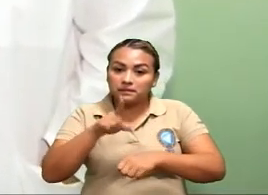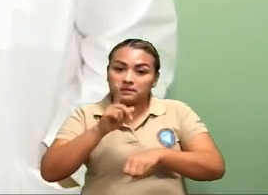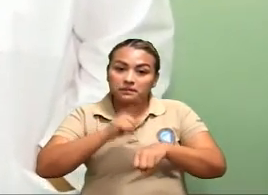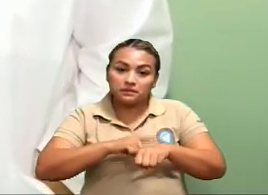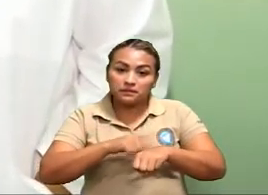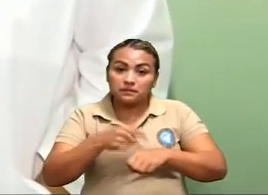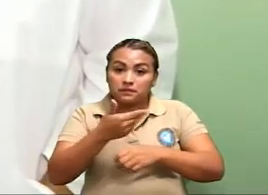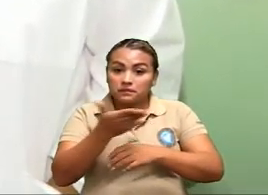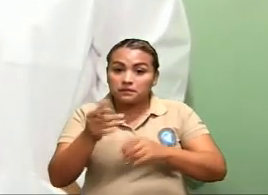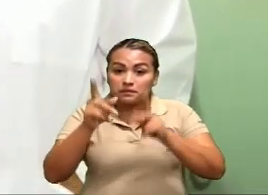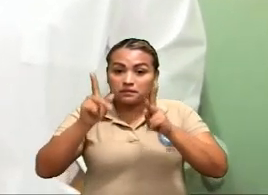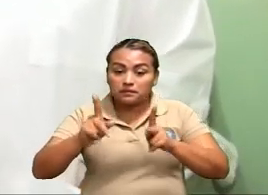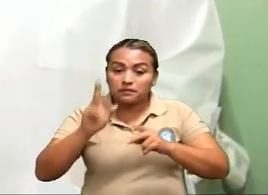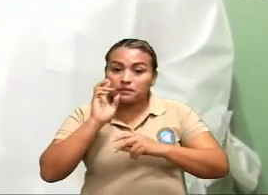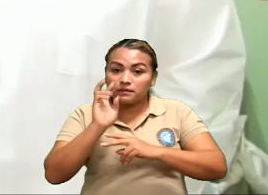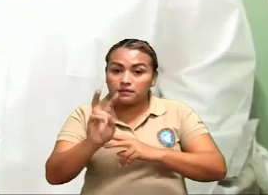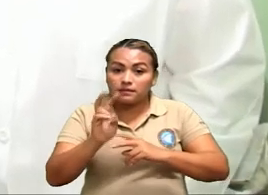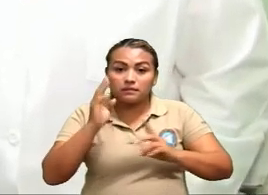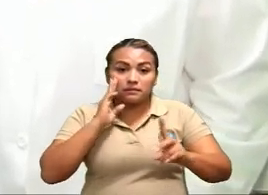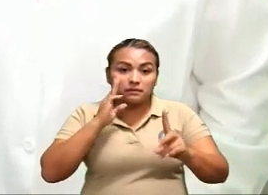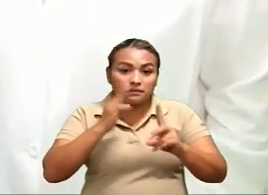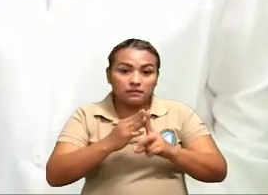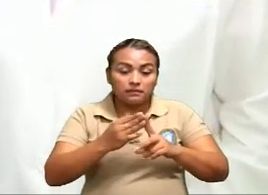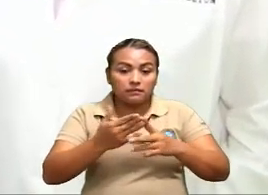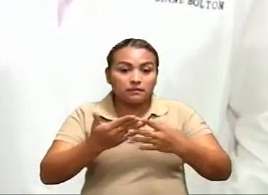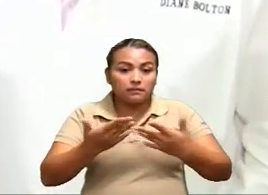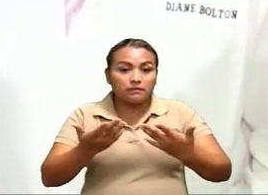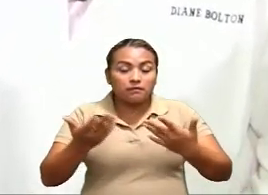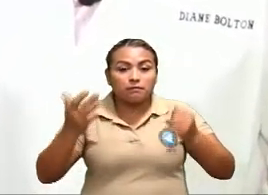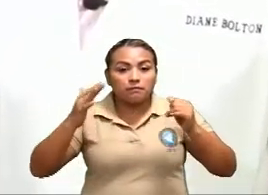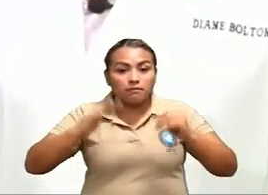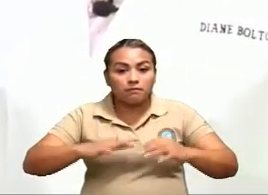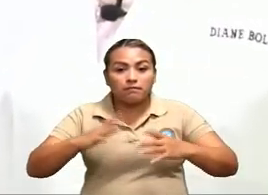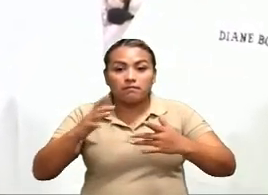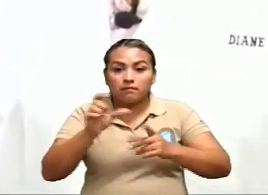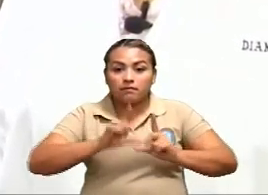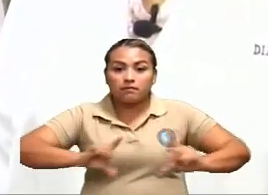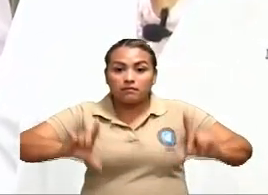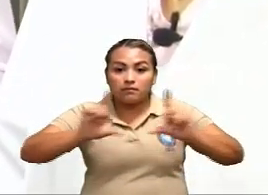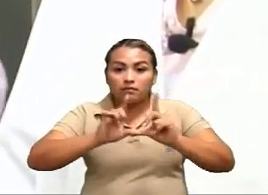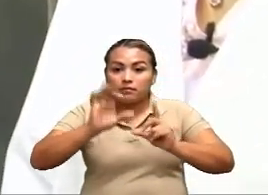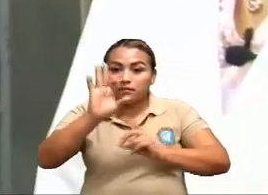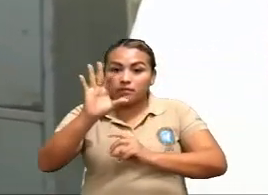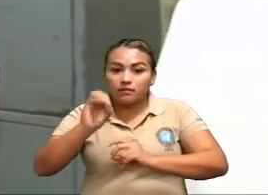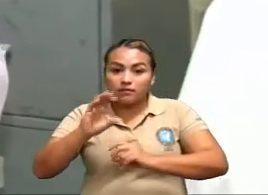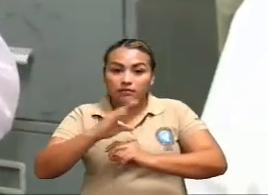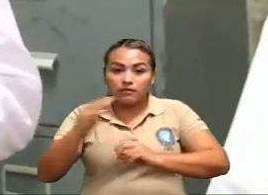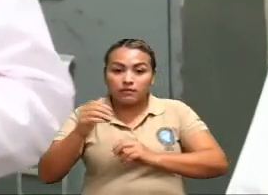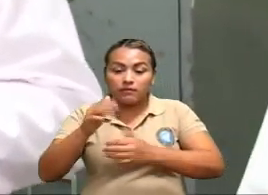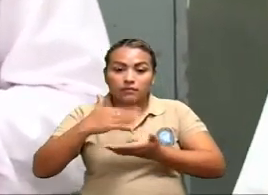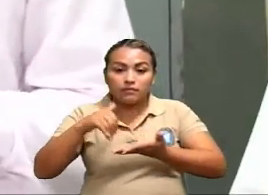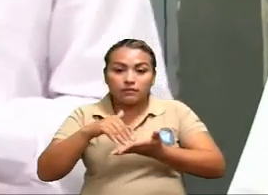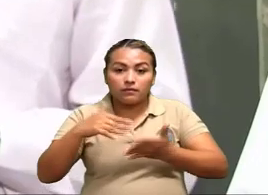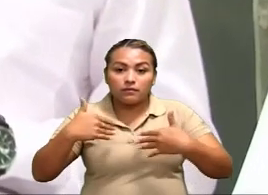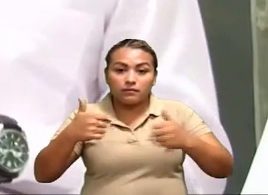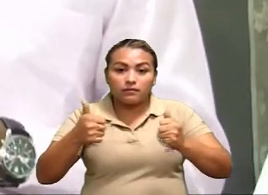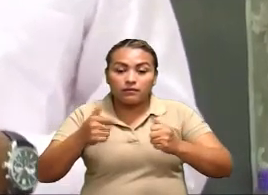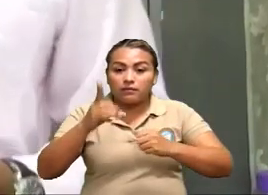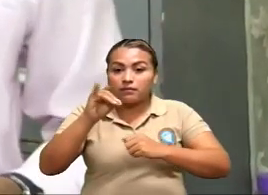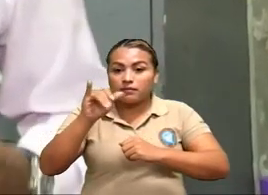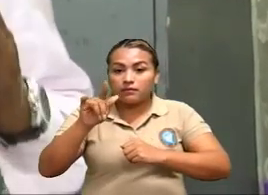amigos televidentes, por su fiel sintonía. Estamos desde el Centro de Salud Francisco Buitrago, ubicado en el distrito